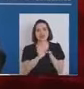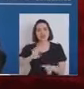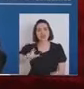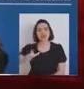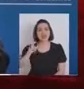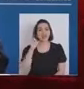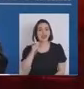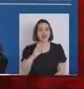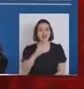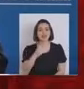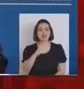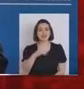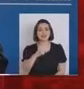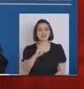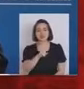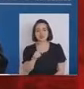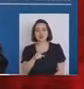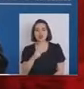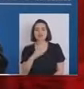una idea de su efectividad?